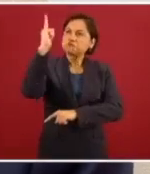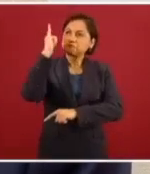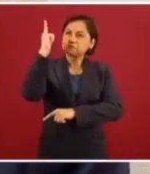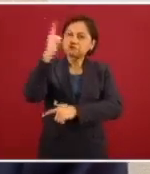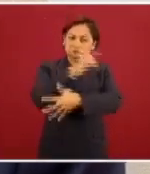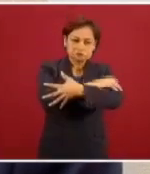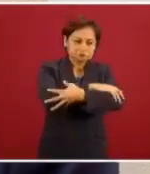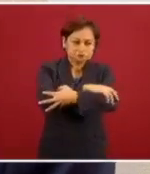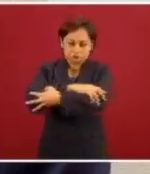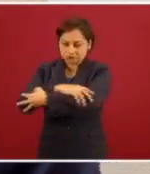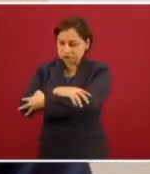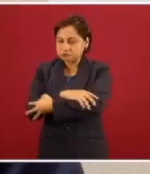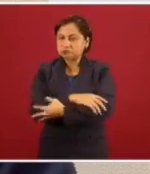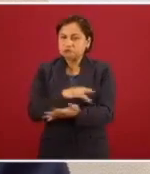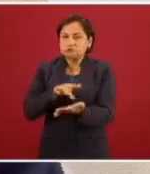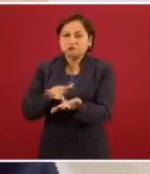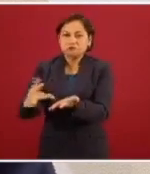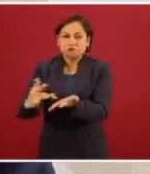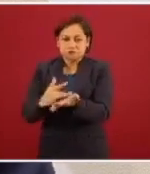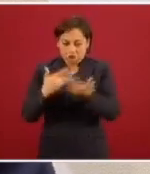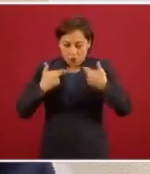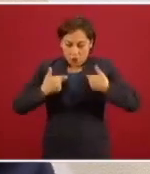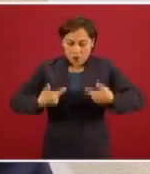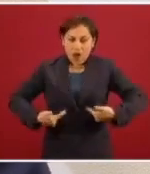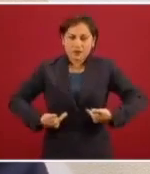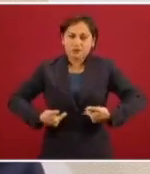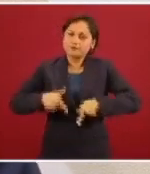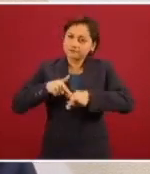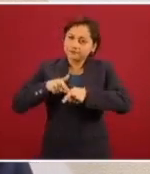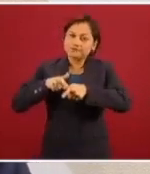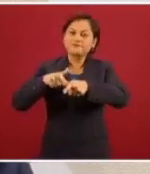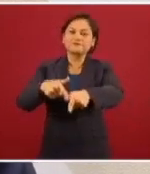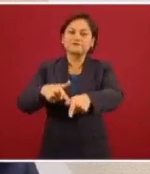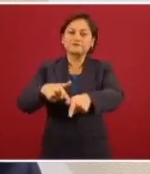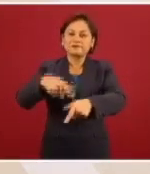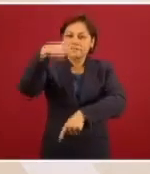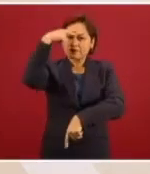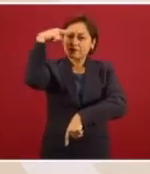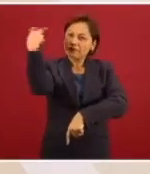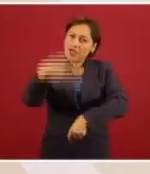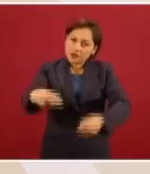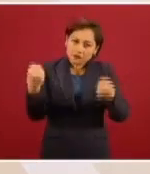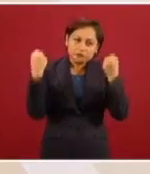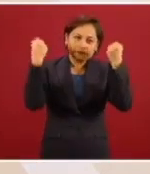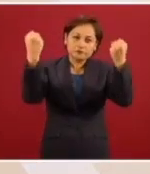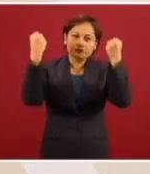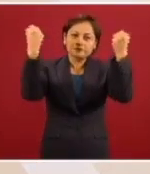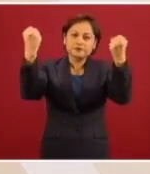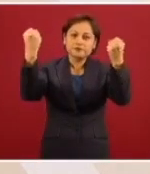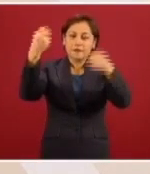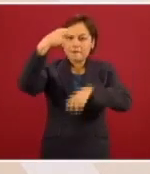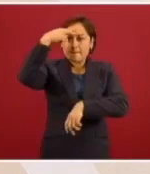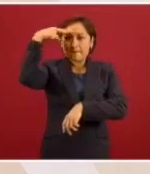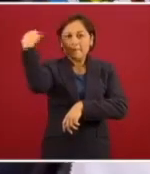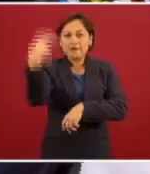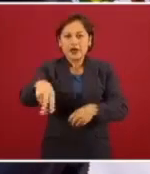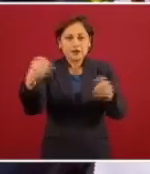fraternos, humanos. ¡Que viva México! ¡Viva